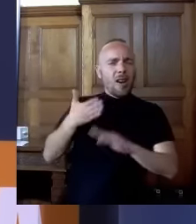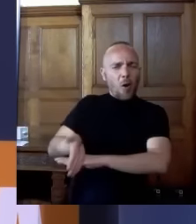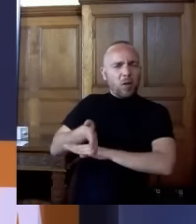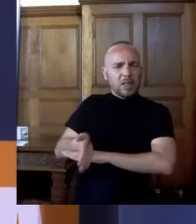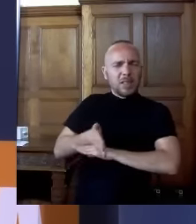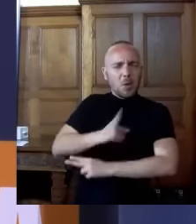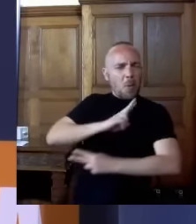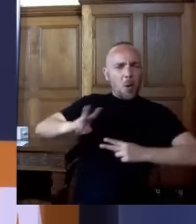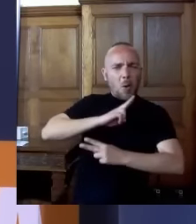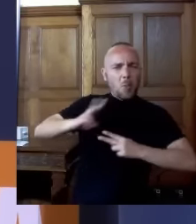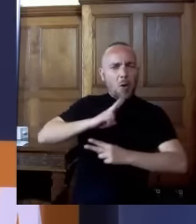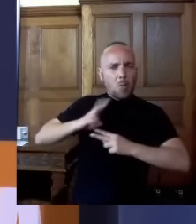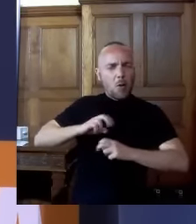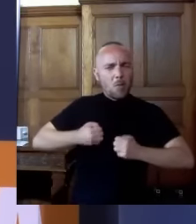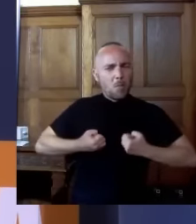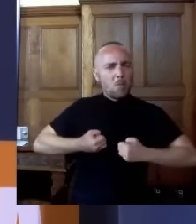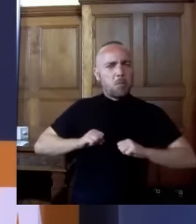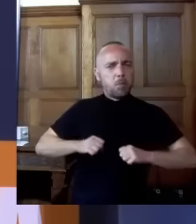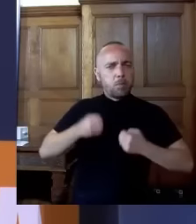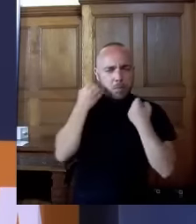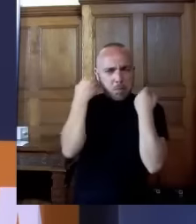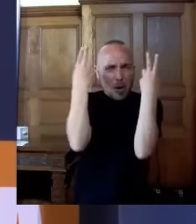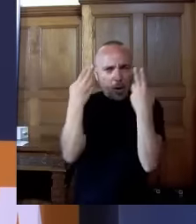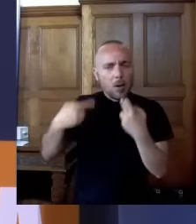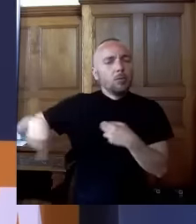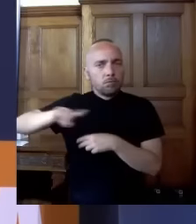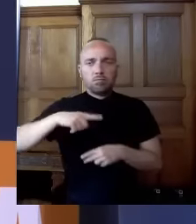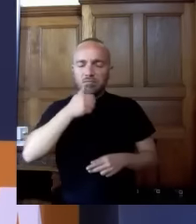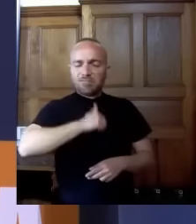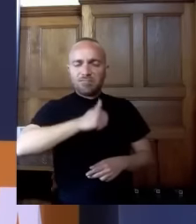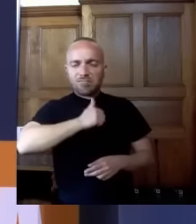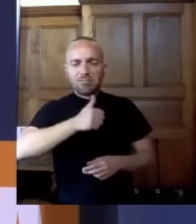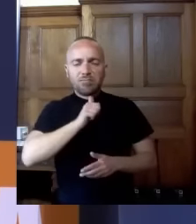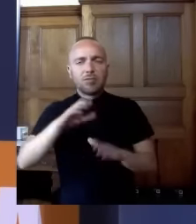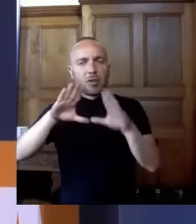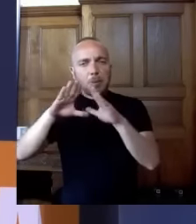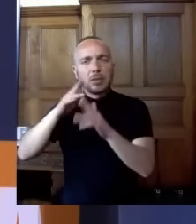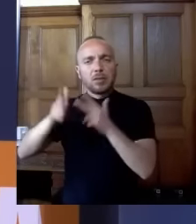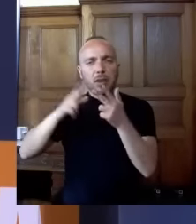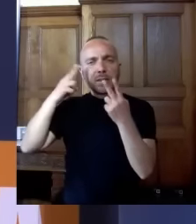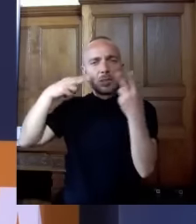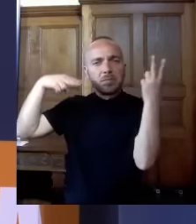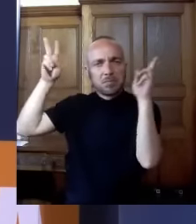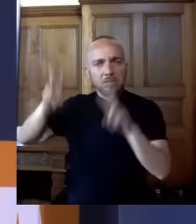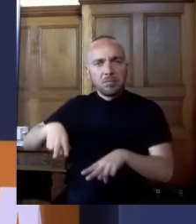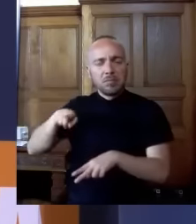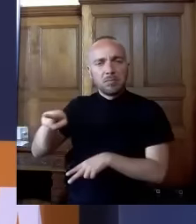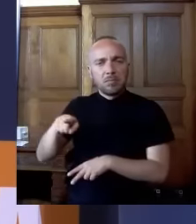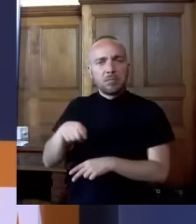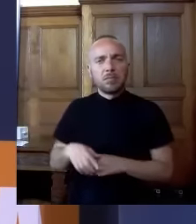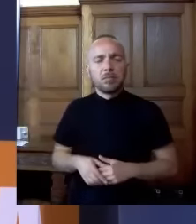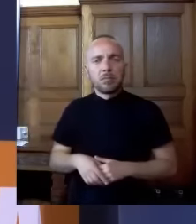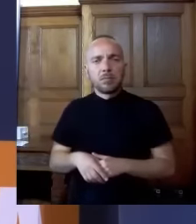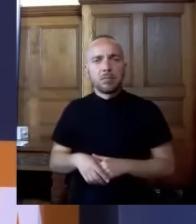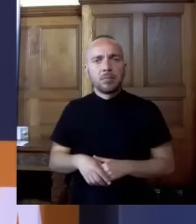reaccionaria Y eso hay que reconocelo a las feministas vascas porque también ha tenido coste para